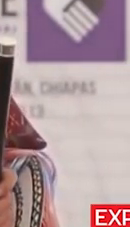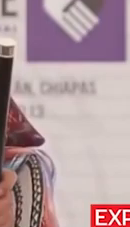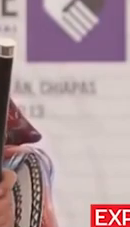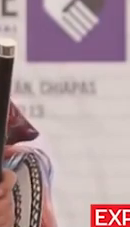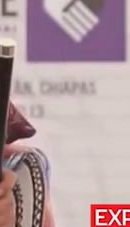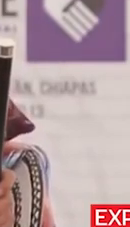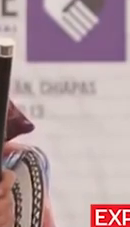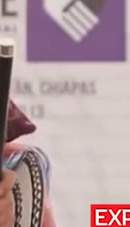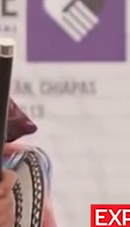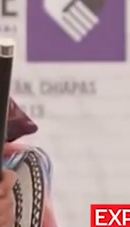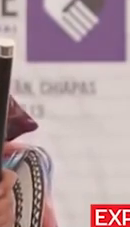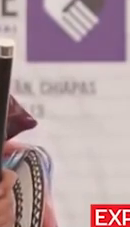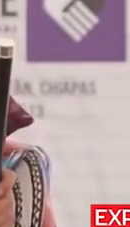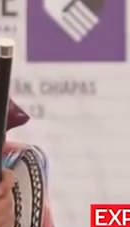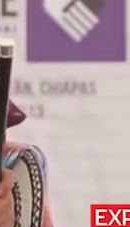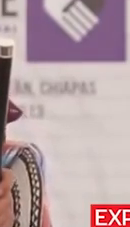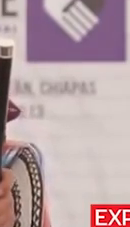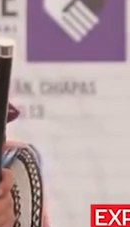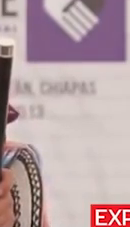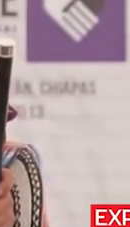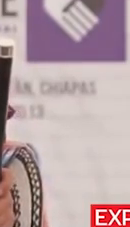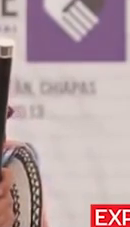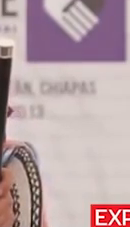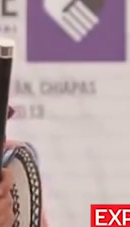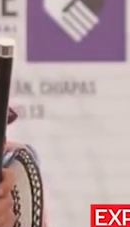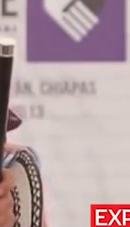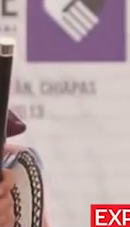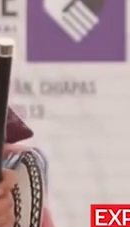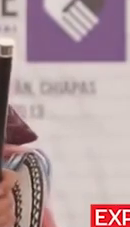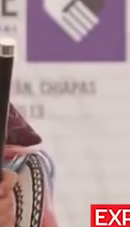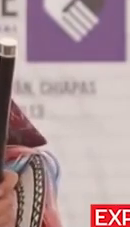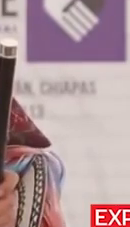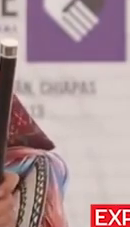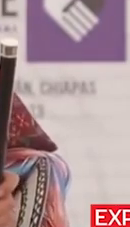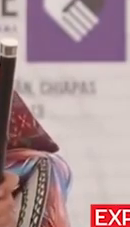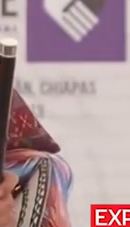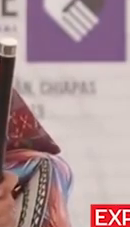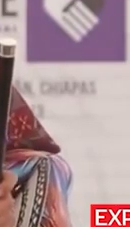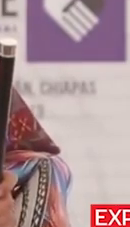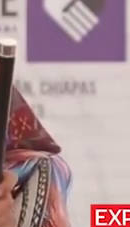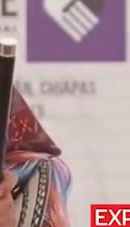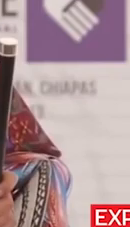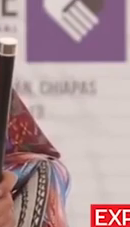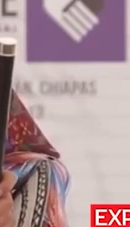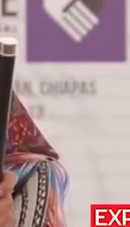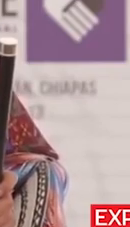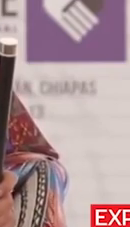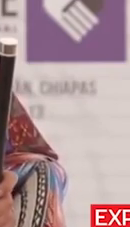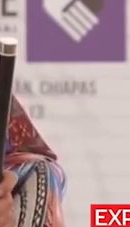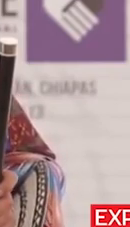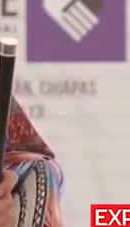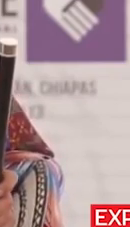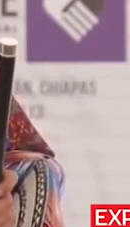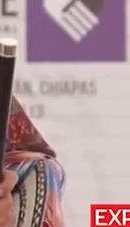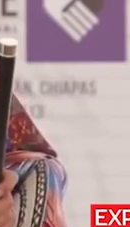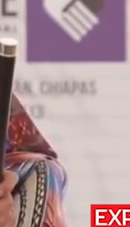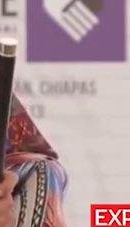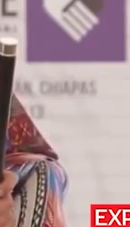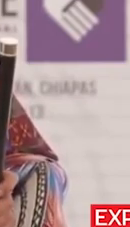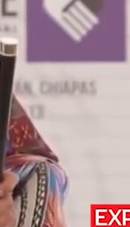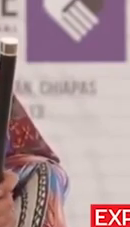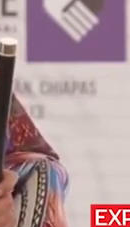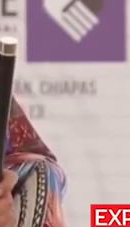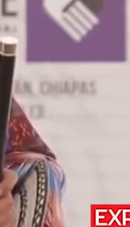un objetivo claro, una tarea comprometida con los mexicanos, que es acabar con el